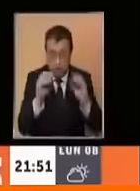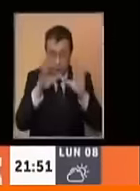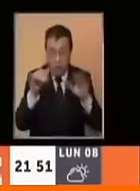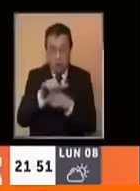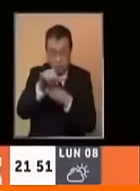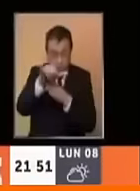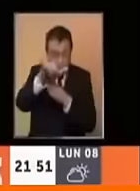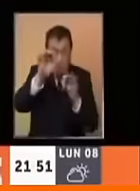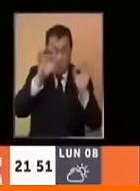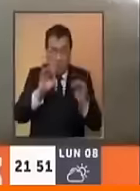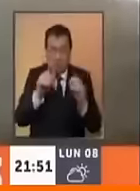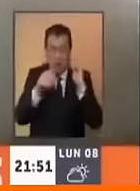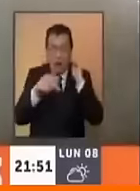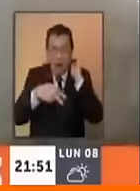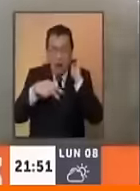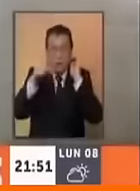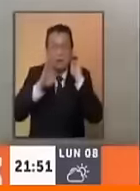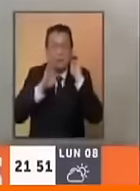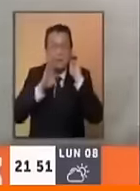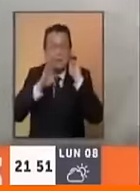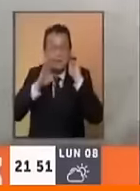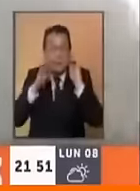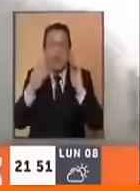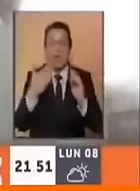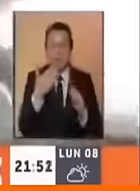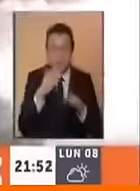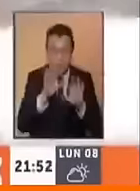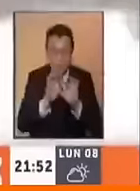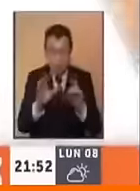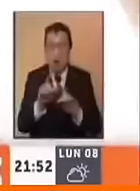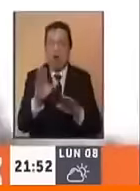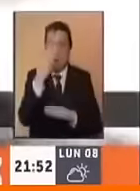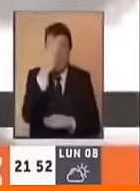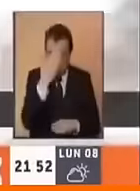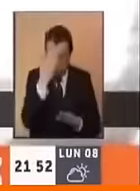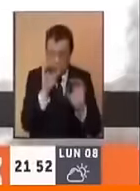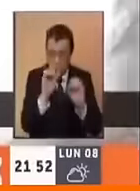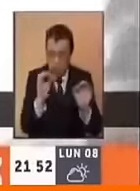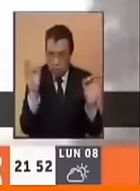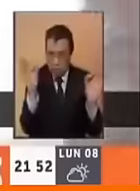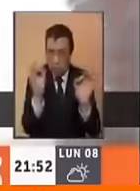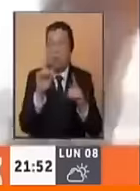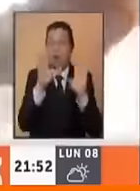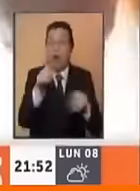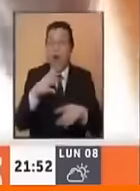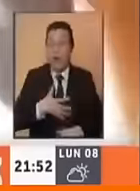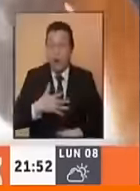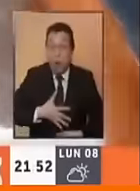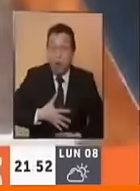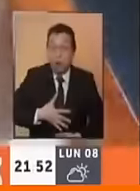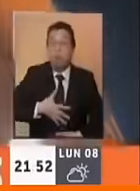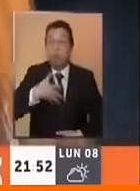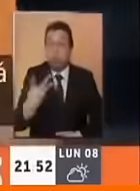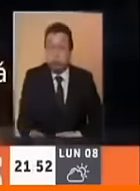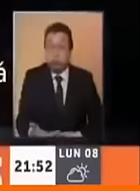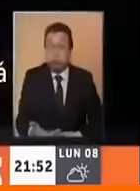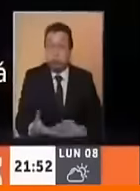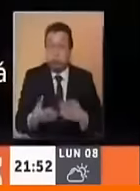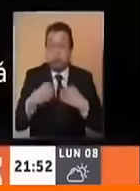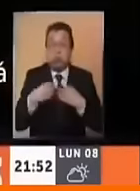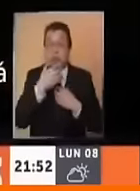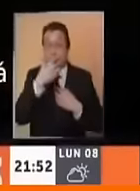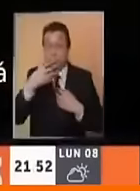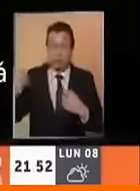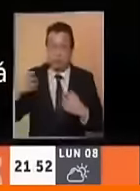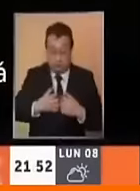punto, incluso a nivel de limpieza. Por tanto, su preocupación es clara. En caso de querer vomitar, para adentro.